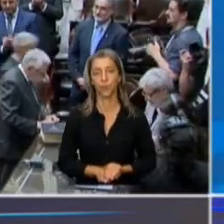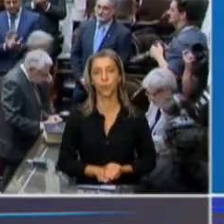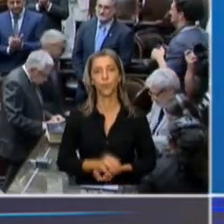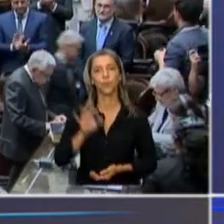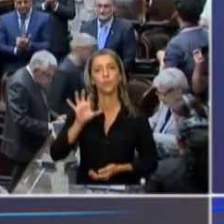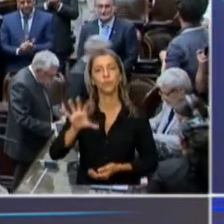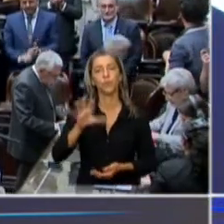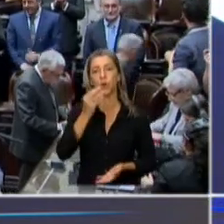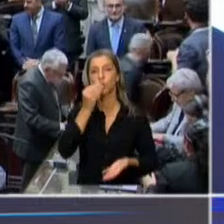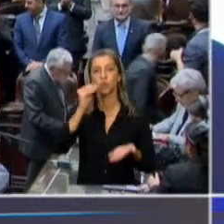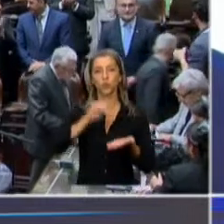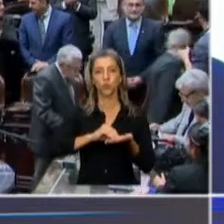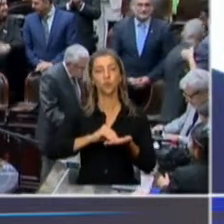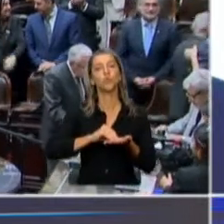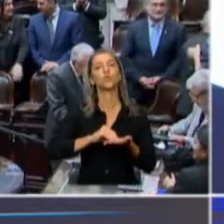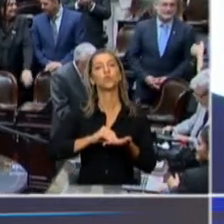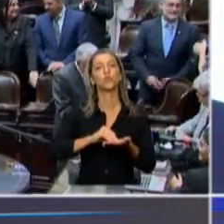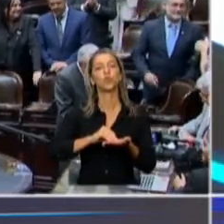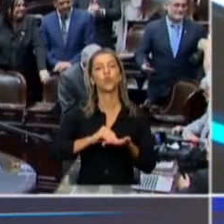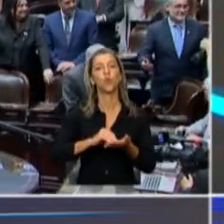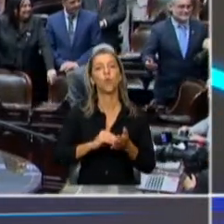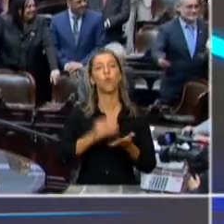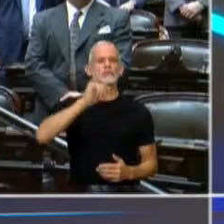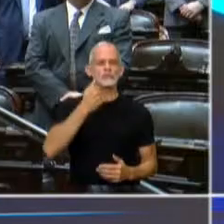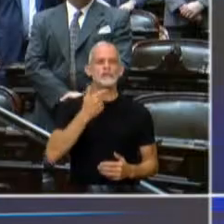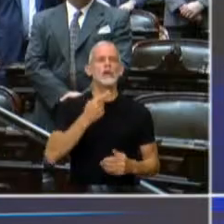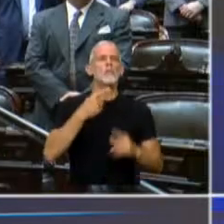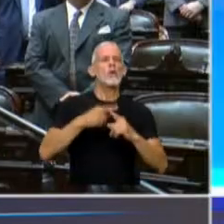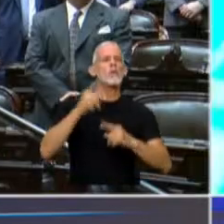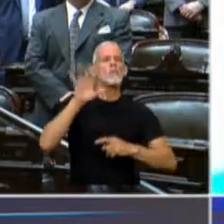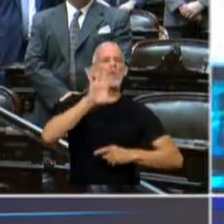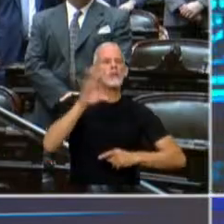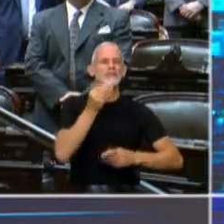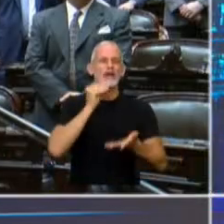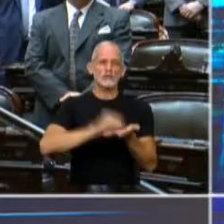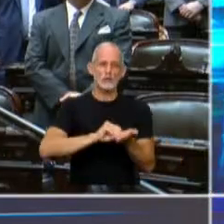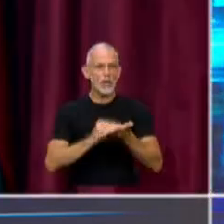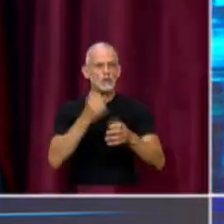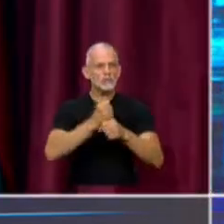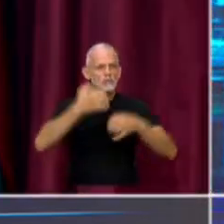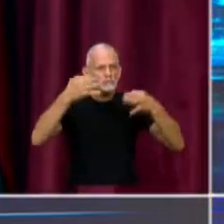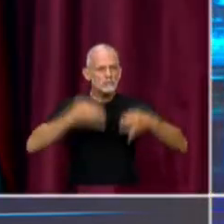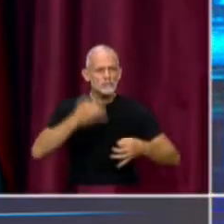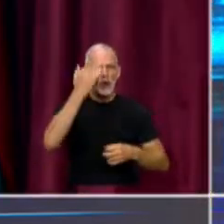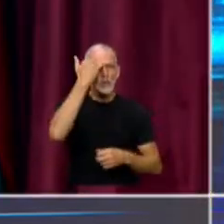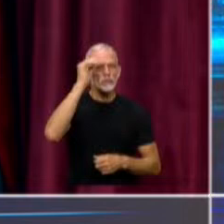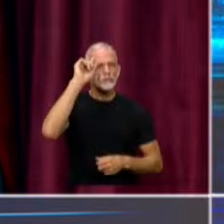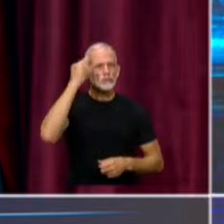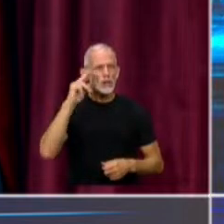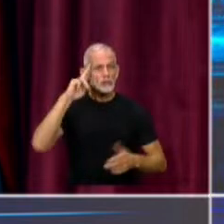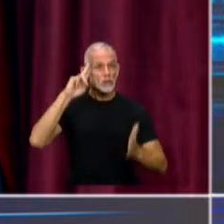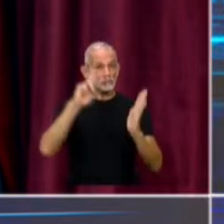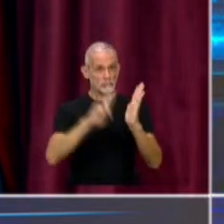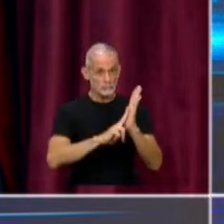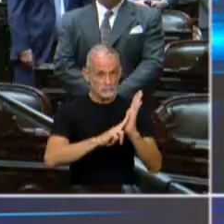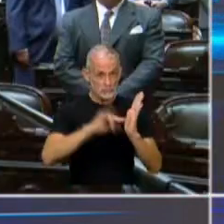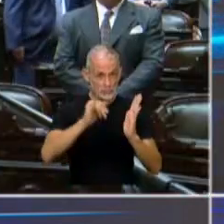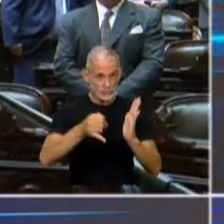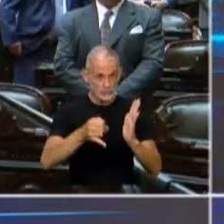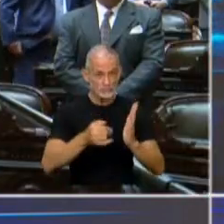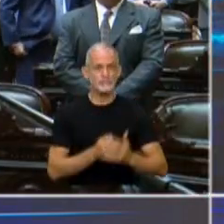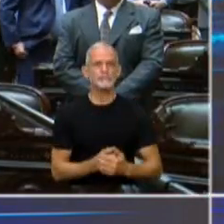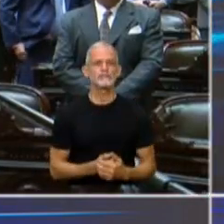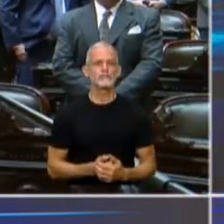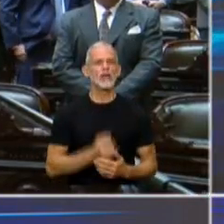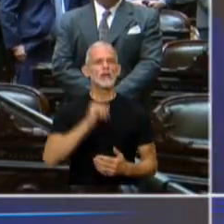peronismo, el desempeño de Javier Milei en términos electorales fue superlativo. Exacto. Y eso es un tema que no solamente ha puesto a prueba